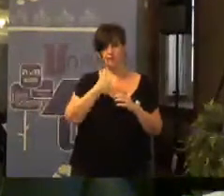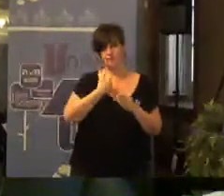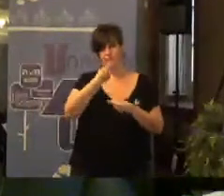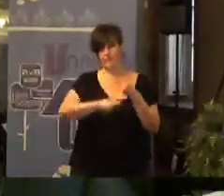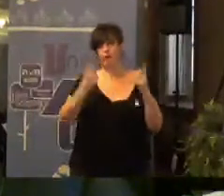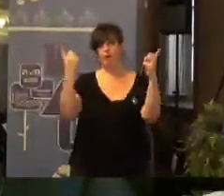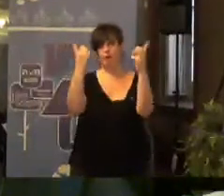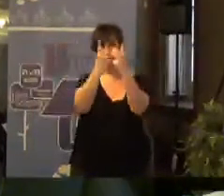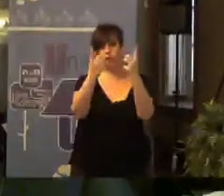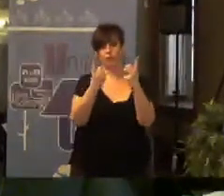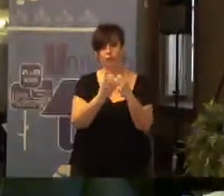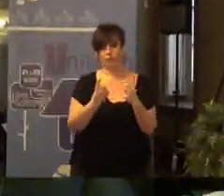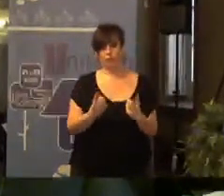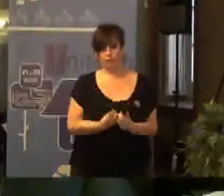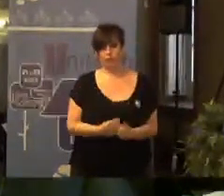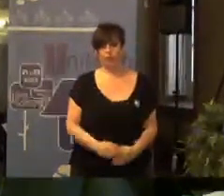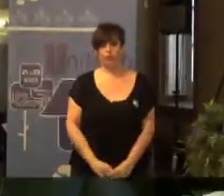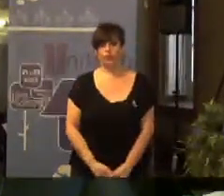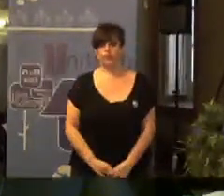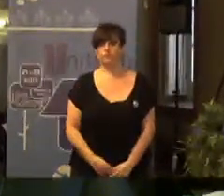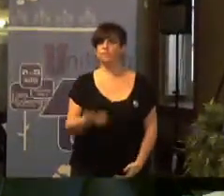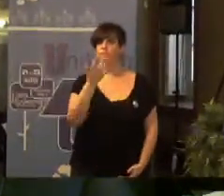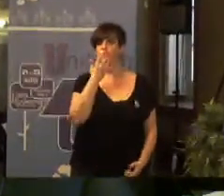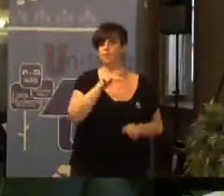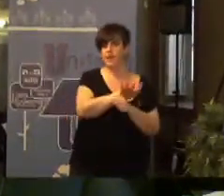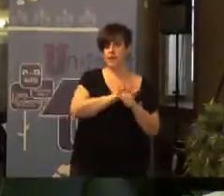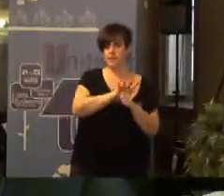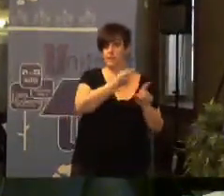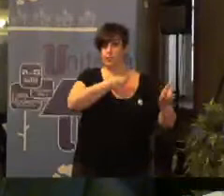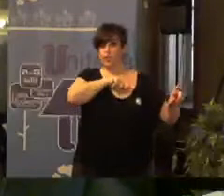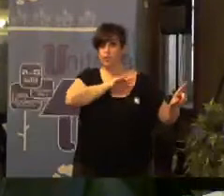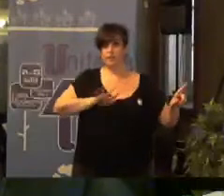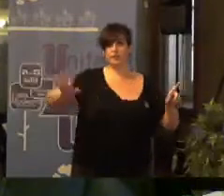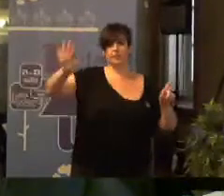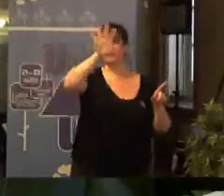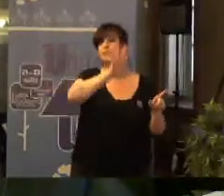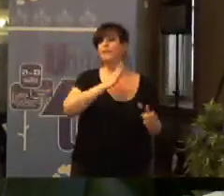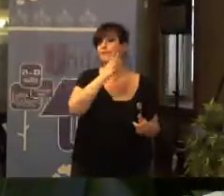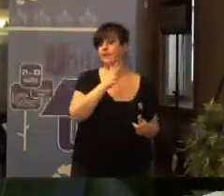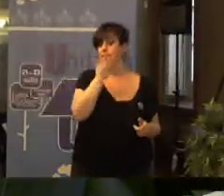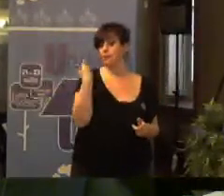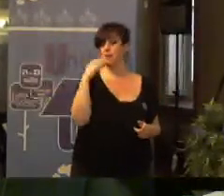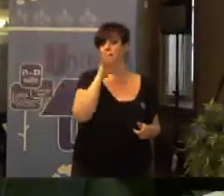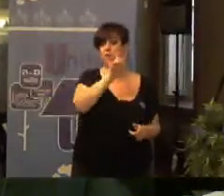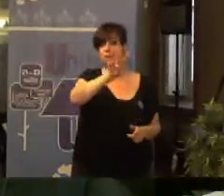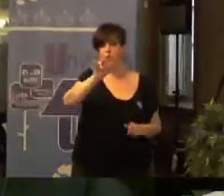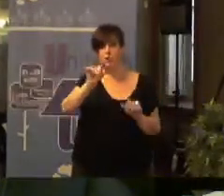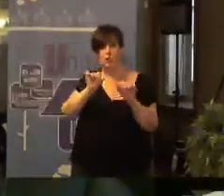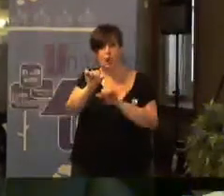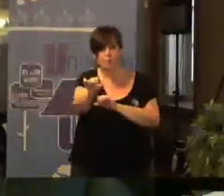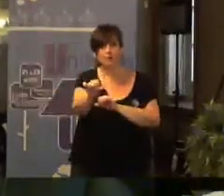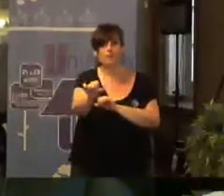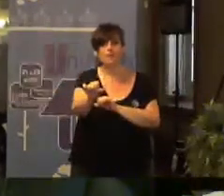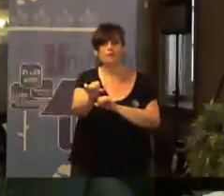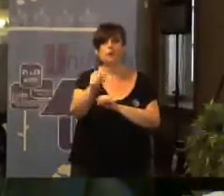telegramáticamente no ámbito do Estado español que pasa a partir de comenzos do século XXI, que o proceso